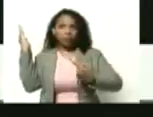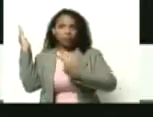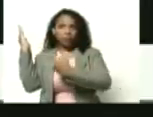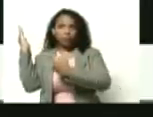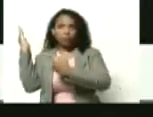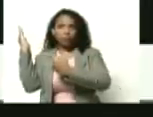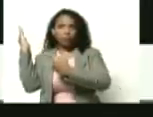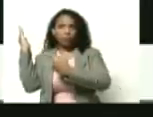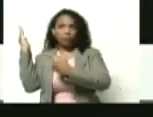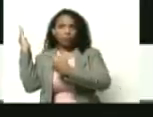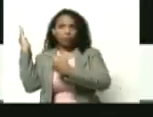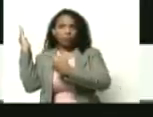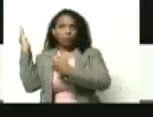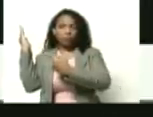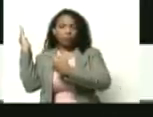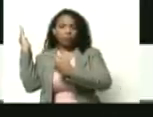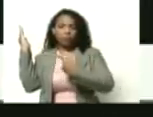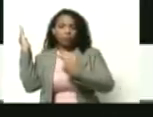capturado